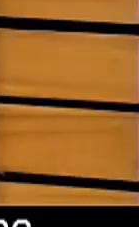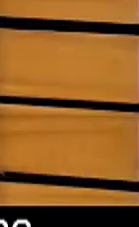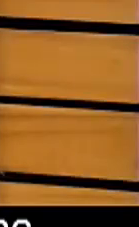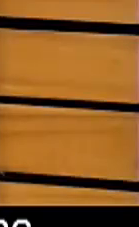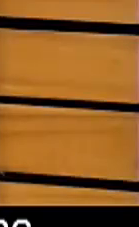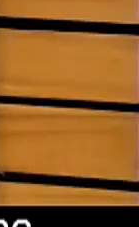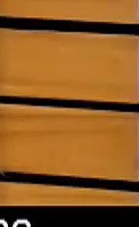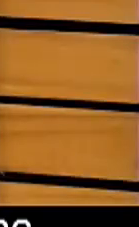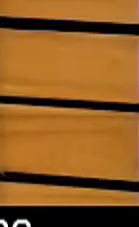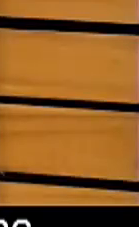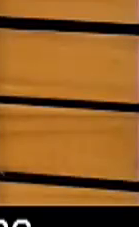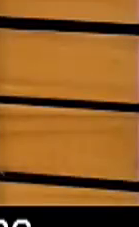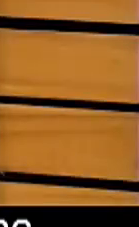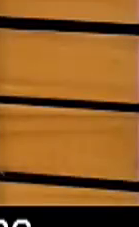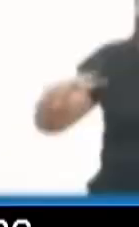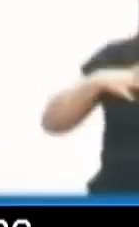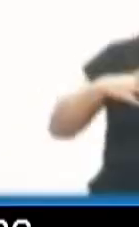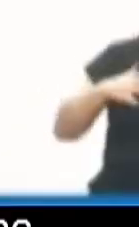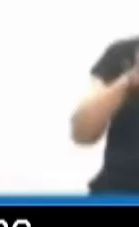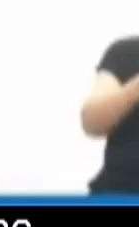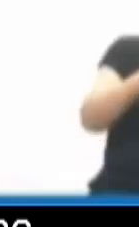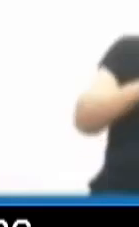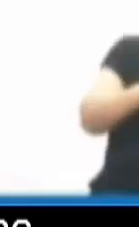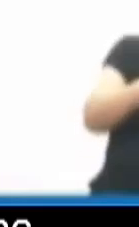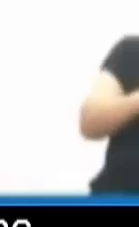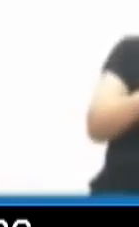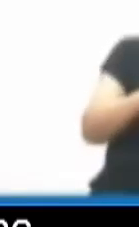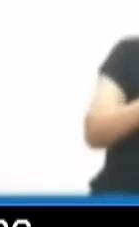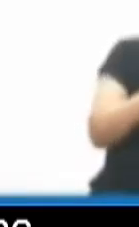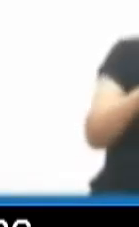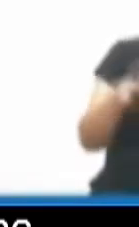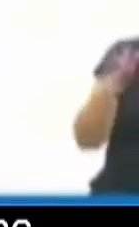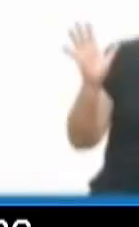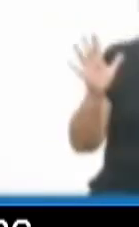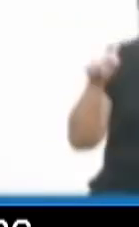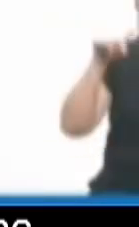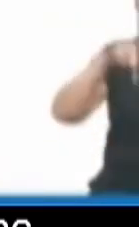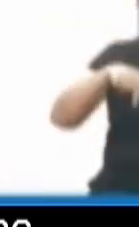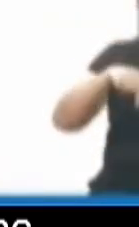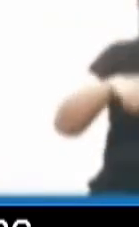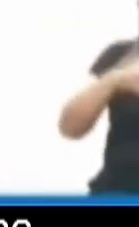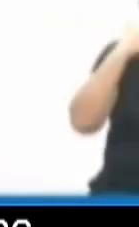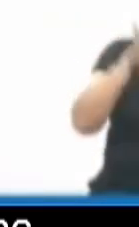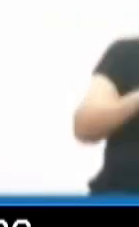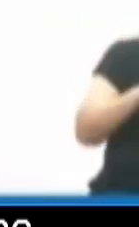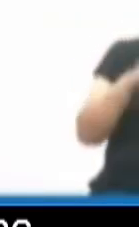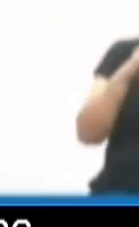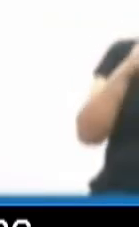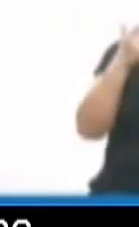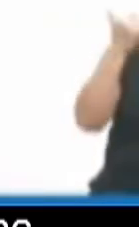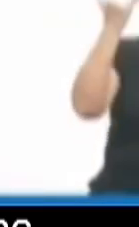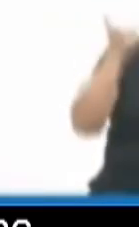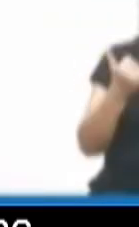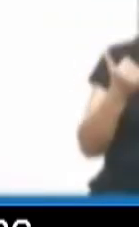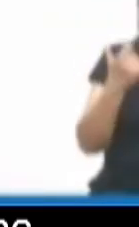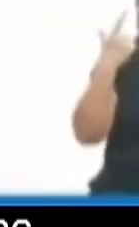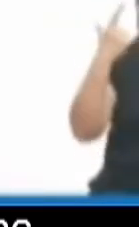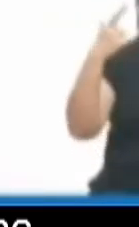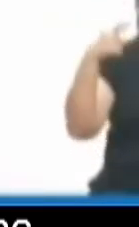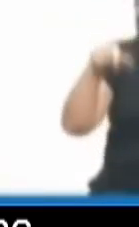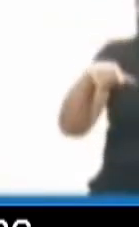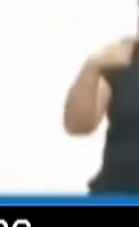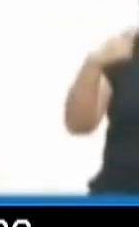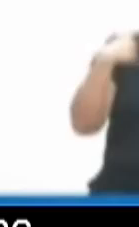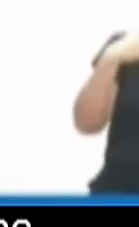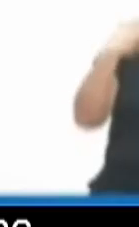iba a privatizar, ¿no? La ley base permitirá al gobierno poner en venta algunas empresas del Estado, sin embargo no